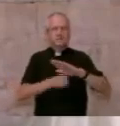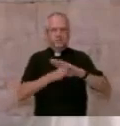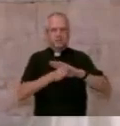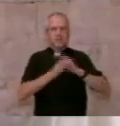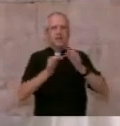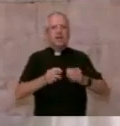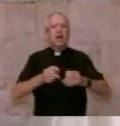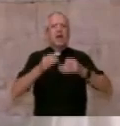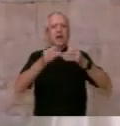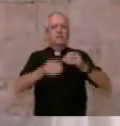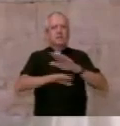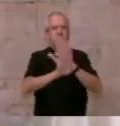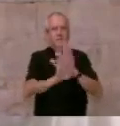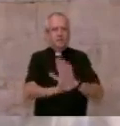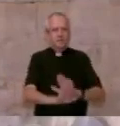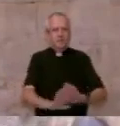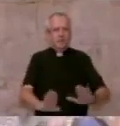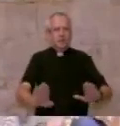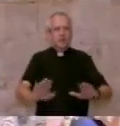se mantengan.